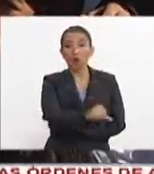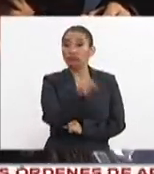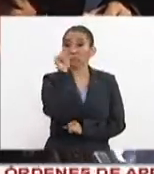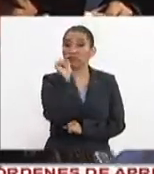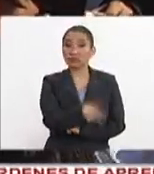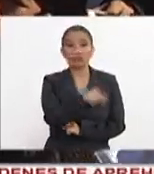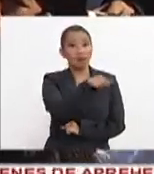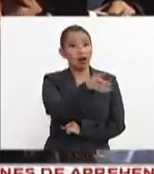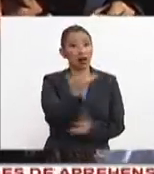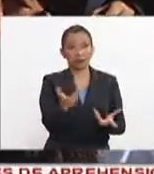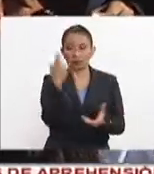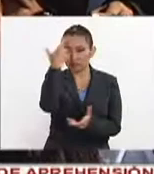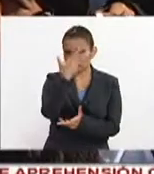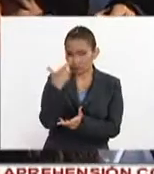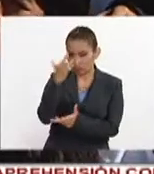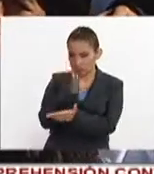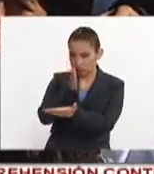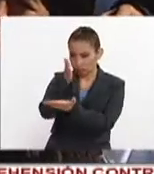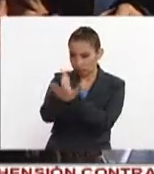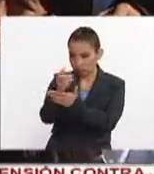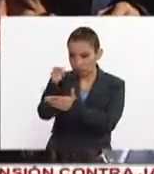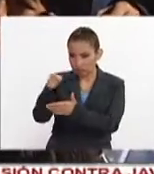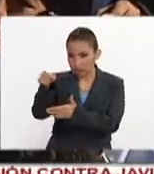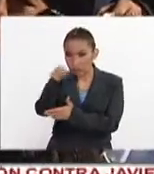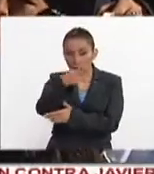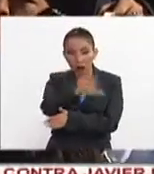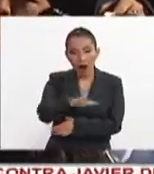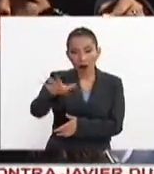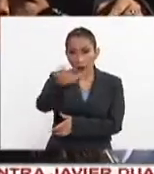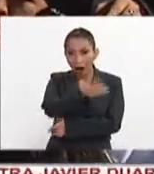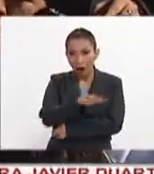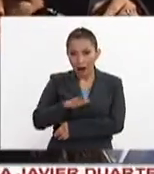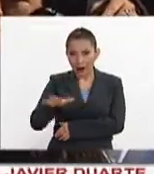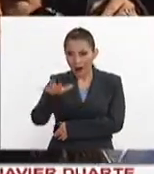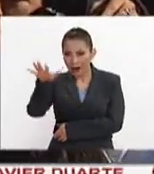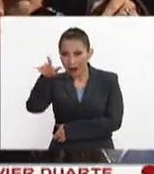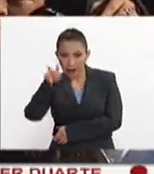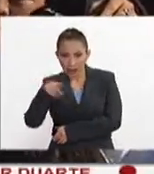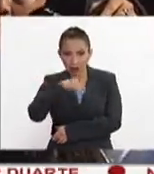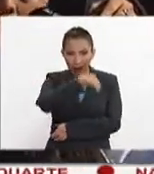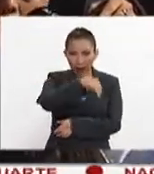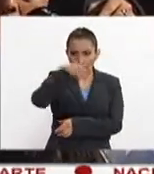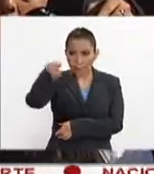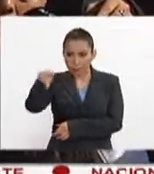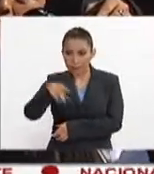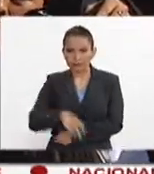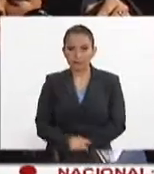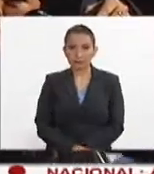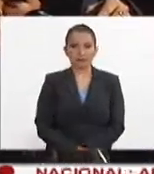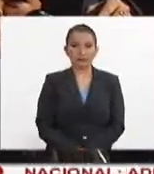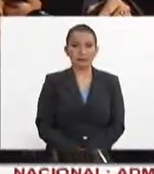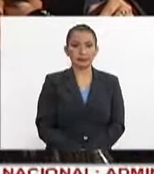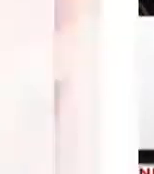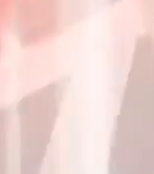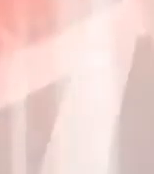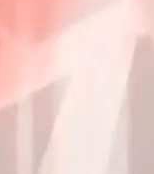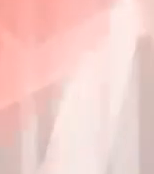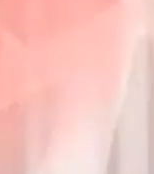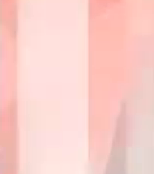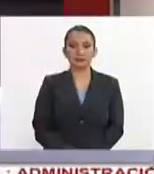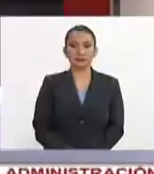también hacer la revisión correspondiente a sus áreas de Ministerio Público.